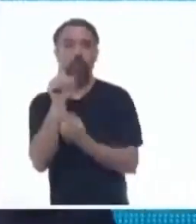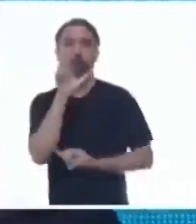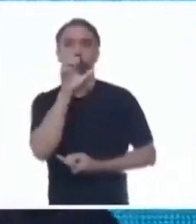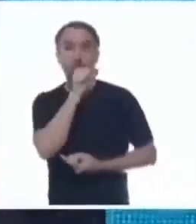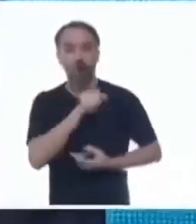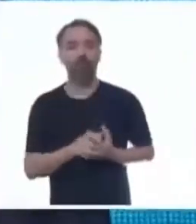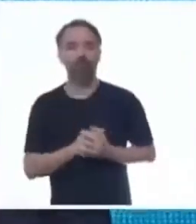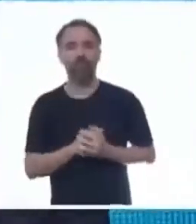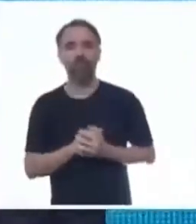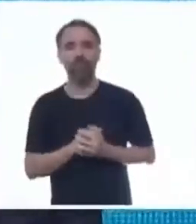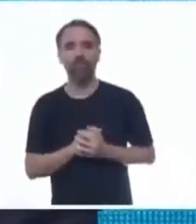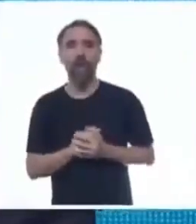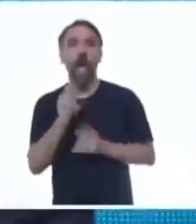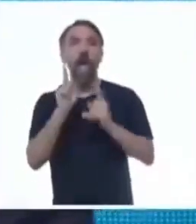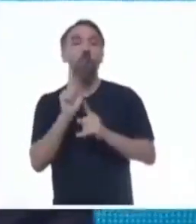pero votaron en blanco.